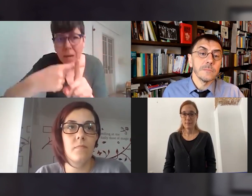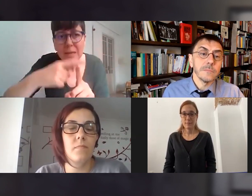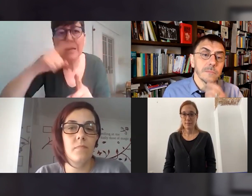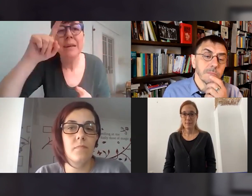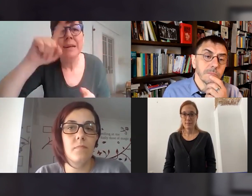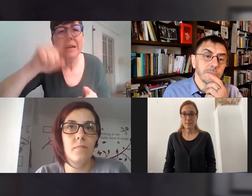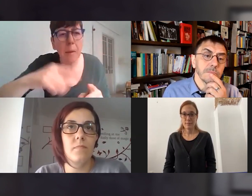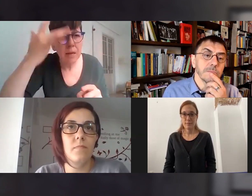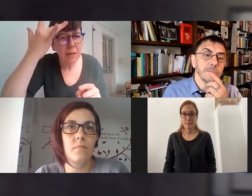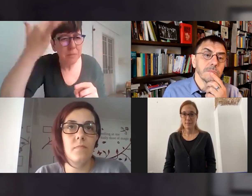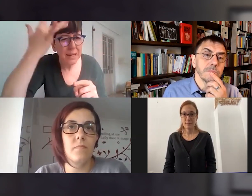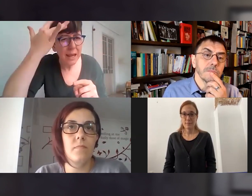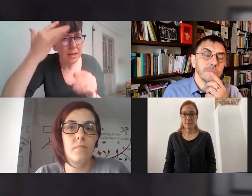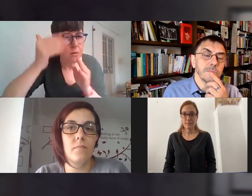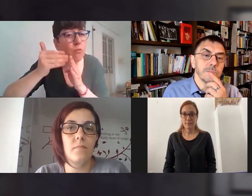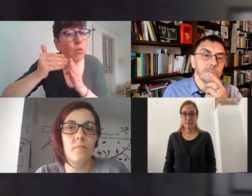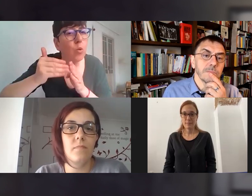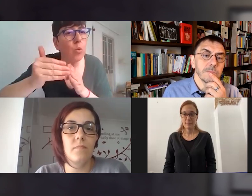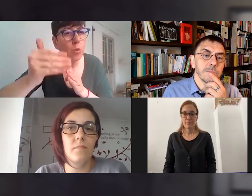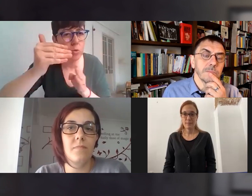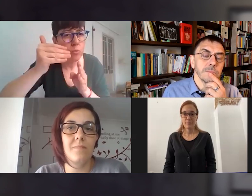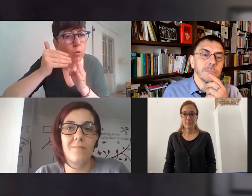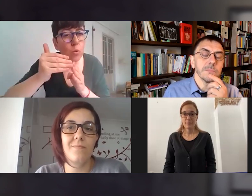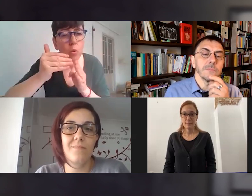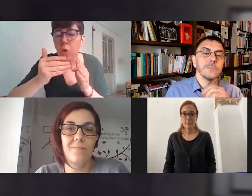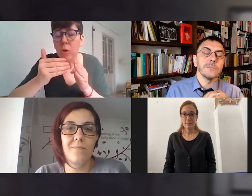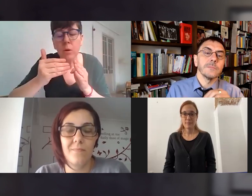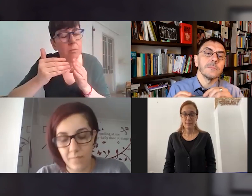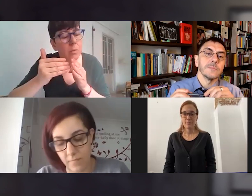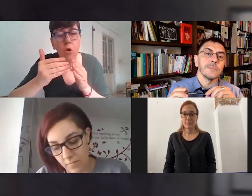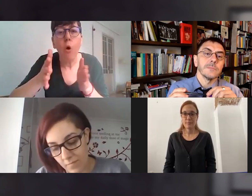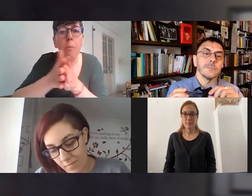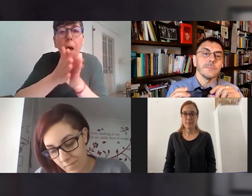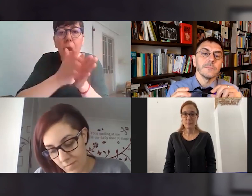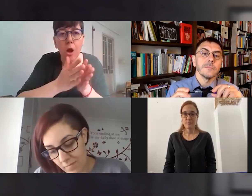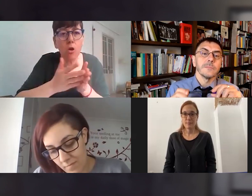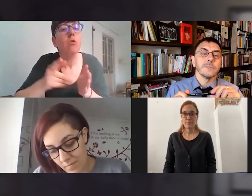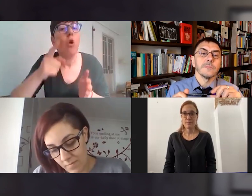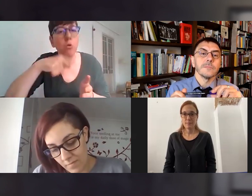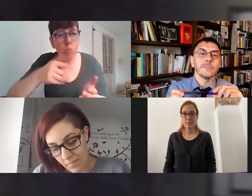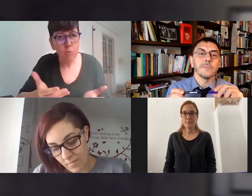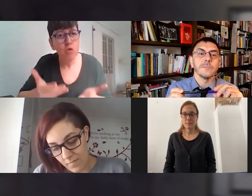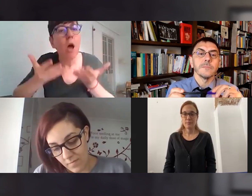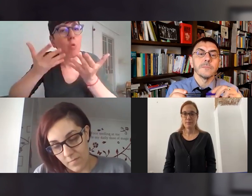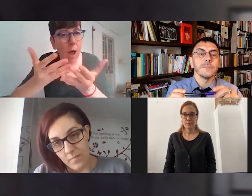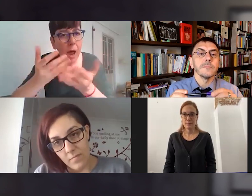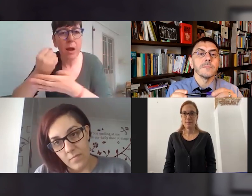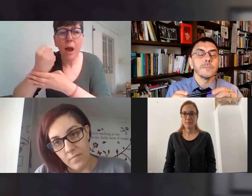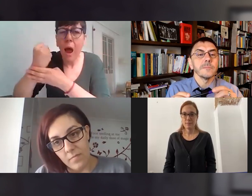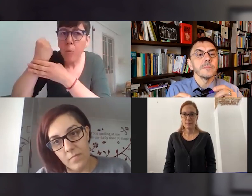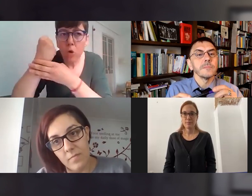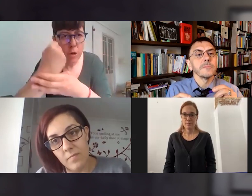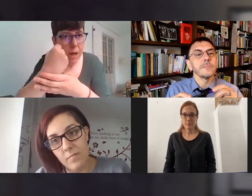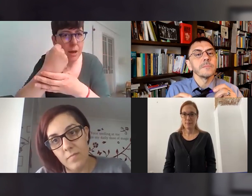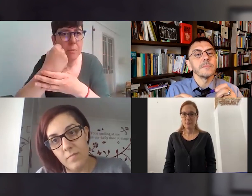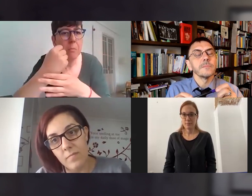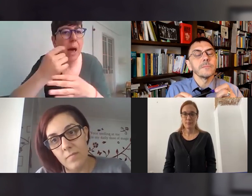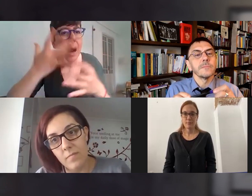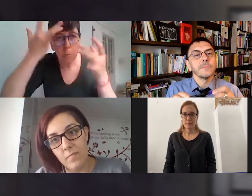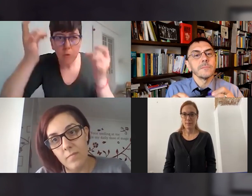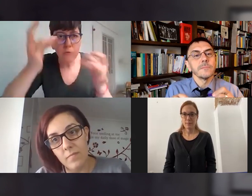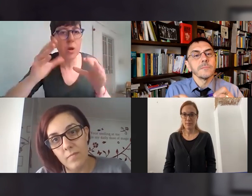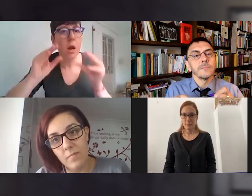nuestro partido Podemos es gente. Y también las expectativas de un futuro es, bueno, que vamos